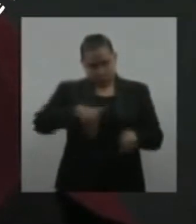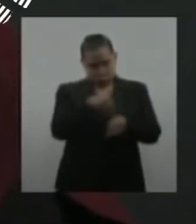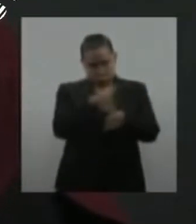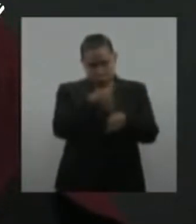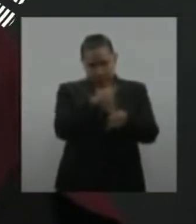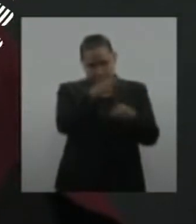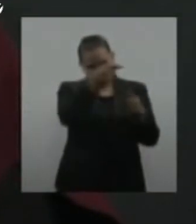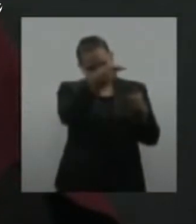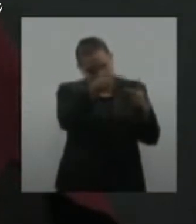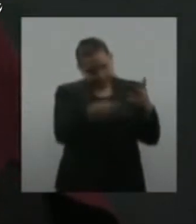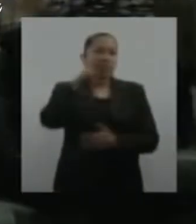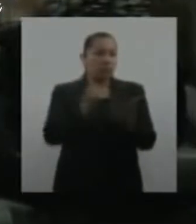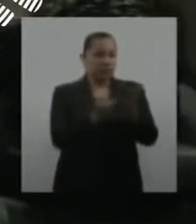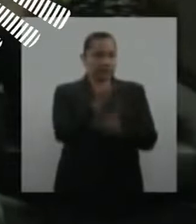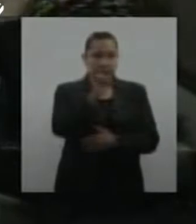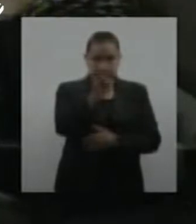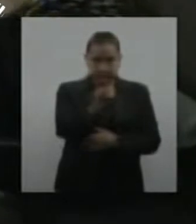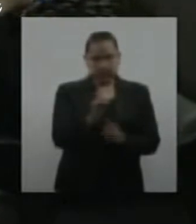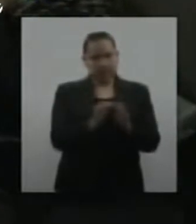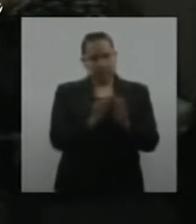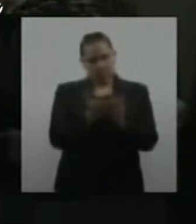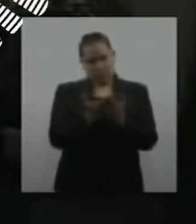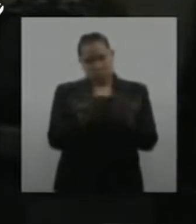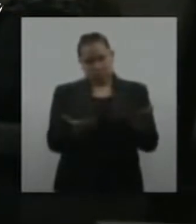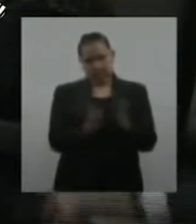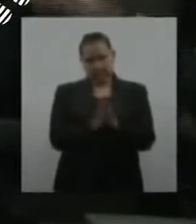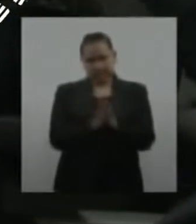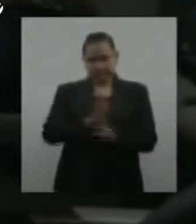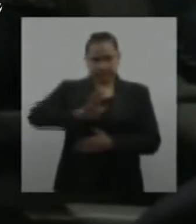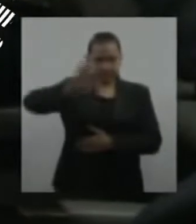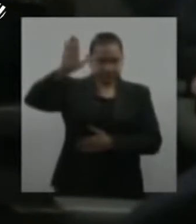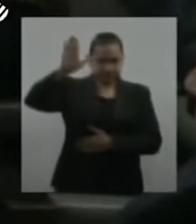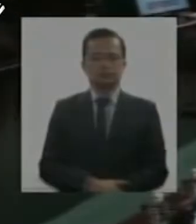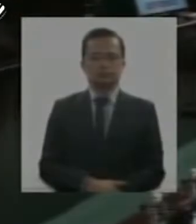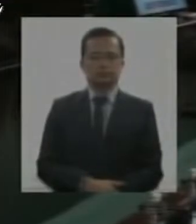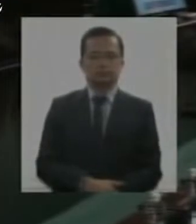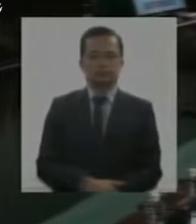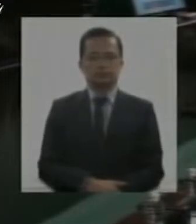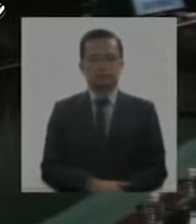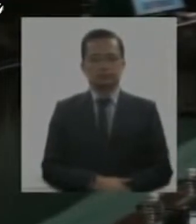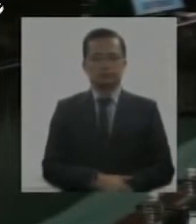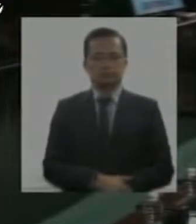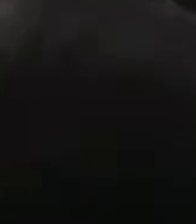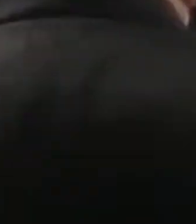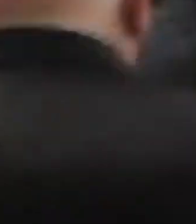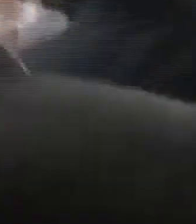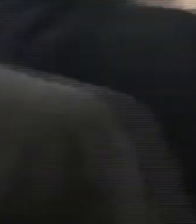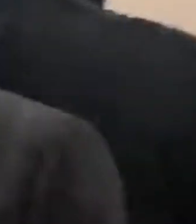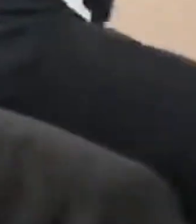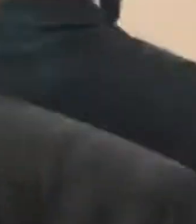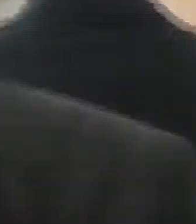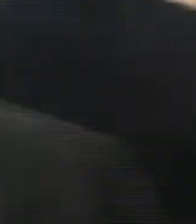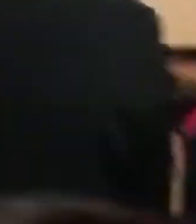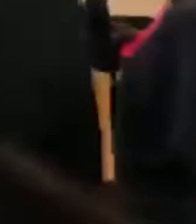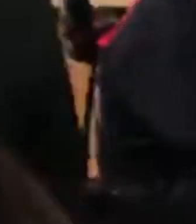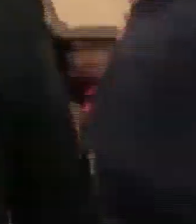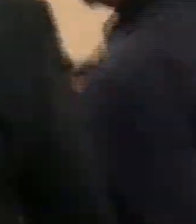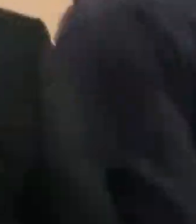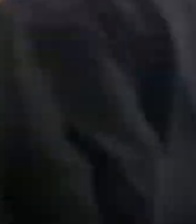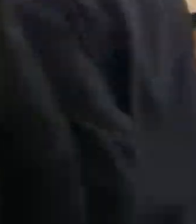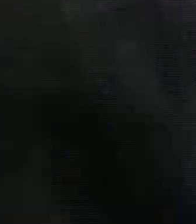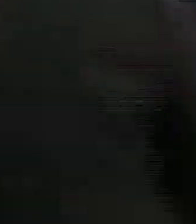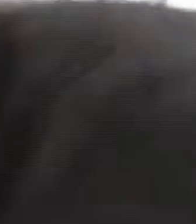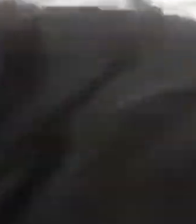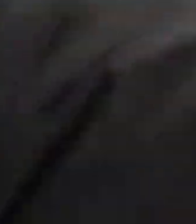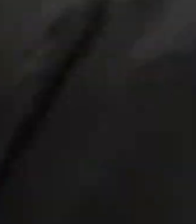de Derechos Humanos, para que inmediatamente pedirle que tomara, una posición. Pero el tenso informe no acabó